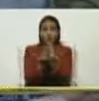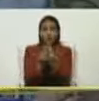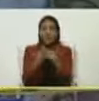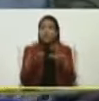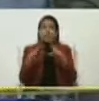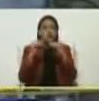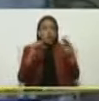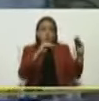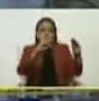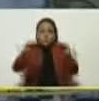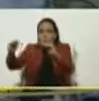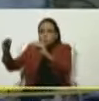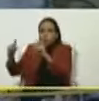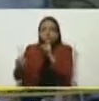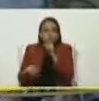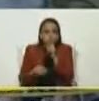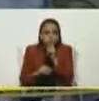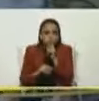estaba calladito,